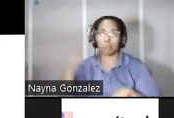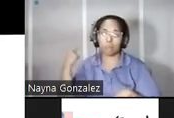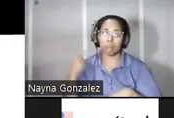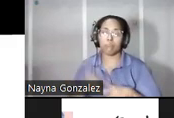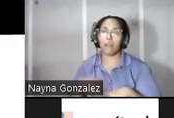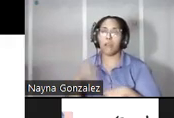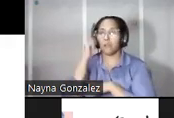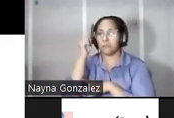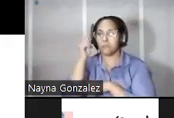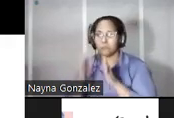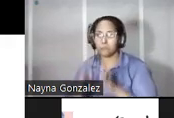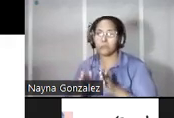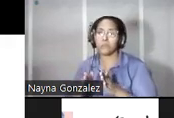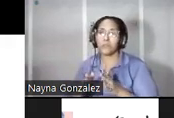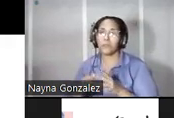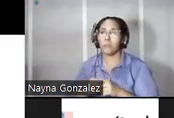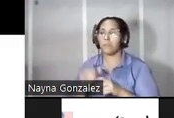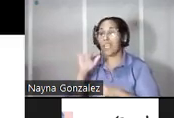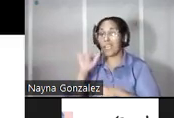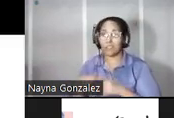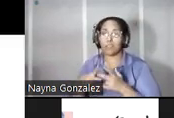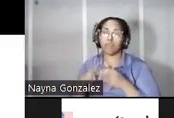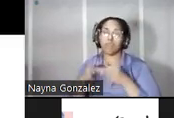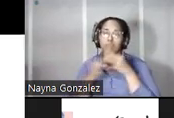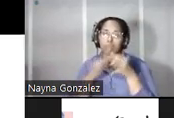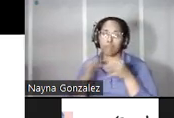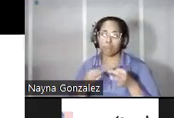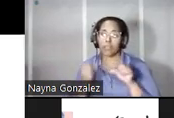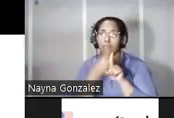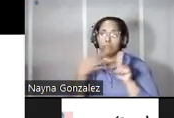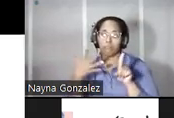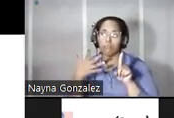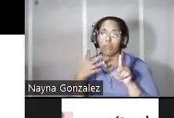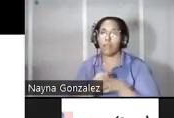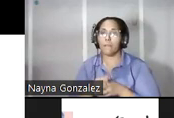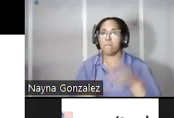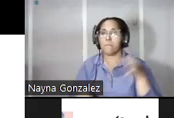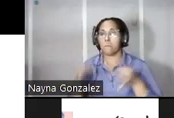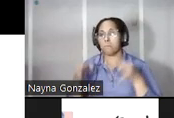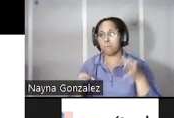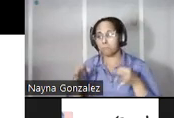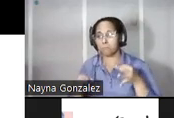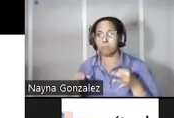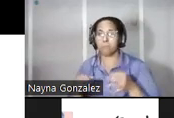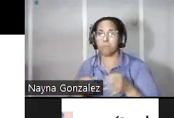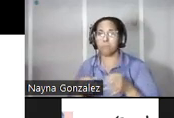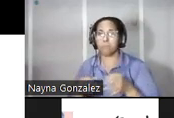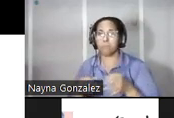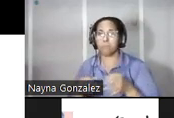para los testigos que declararon, los asesinatos tenían una explicación que, aunque no justificaban para nada los